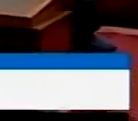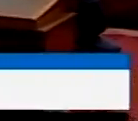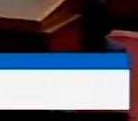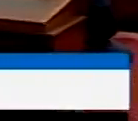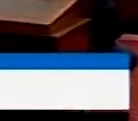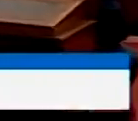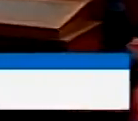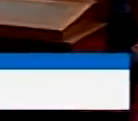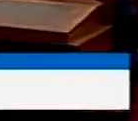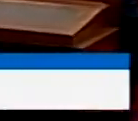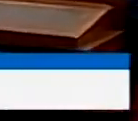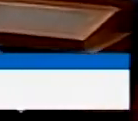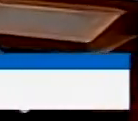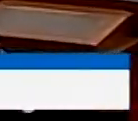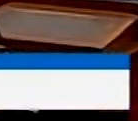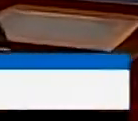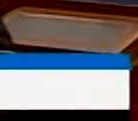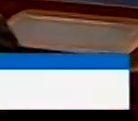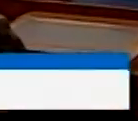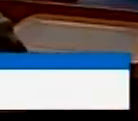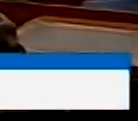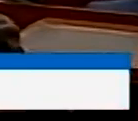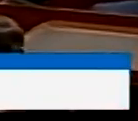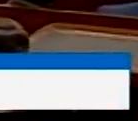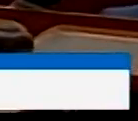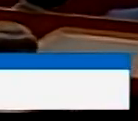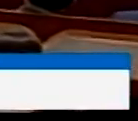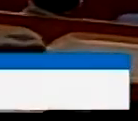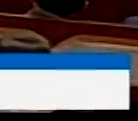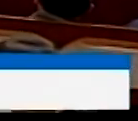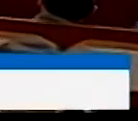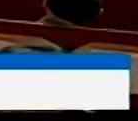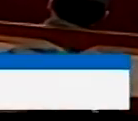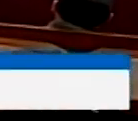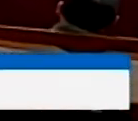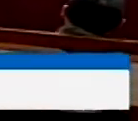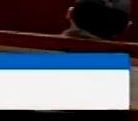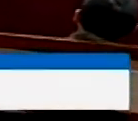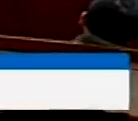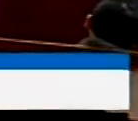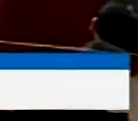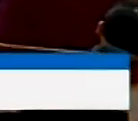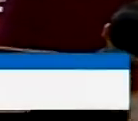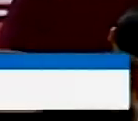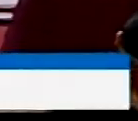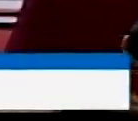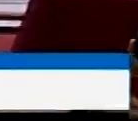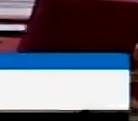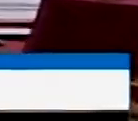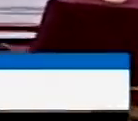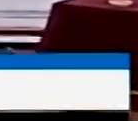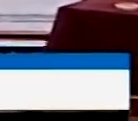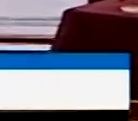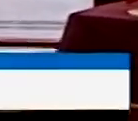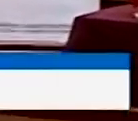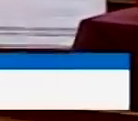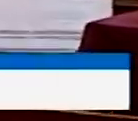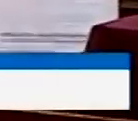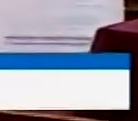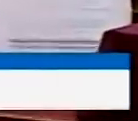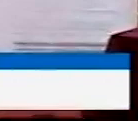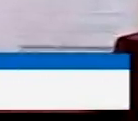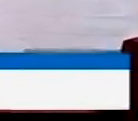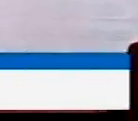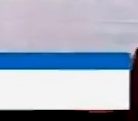Estado de Derecho, como es el tener un sistema judicial listo para apoyarnos dentro de este marco, pero el tema de competitividad debe ser uno de estos